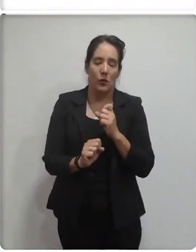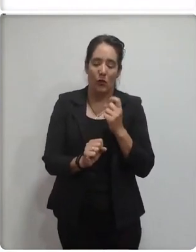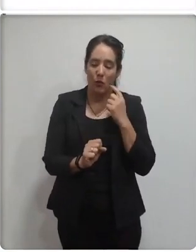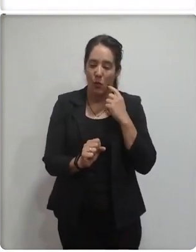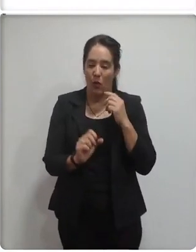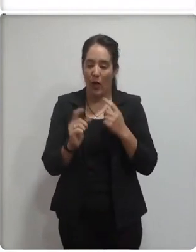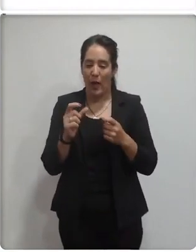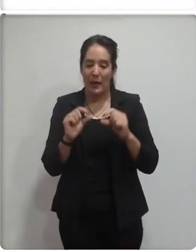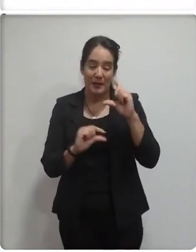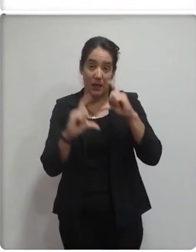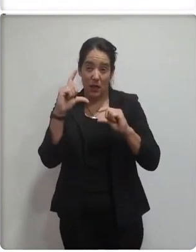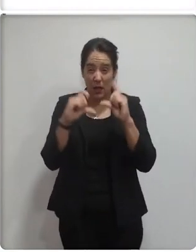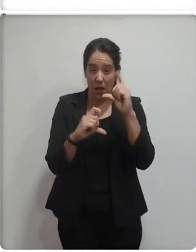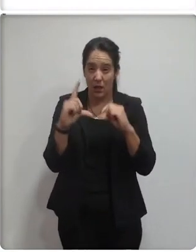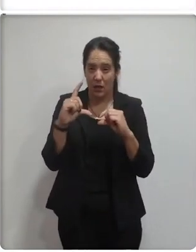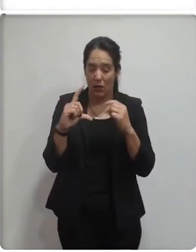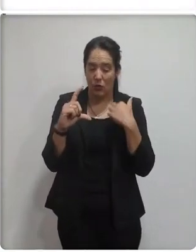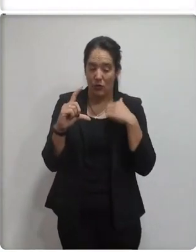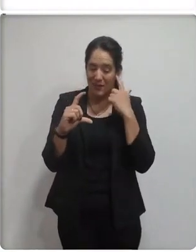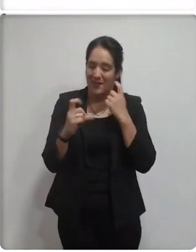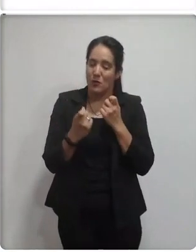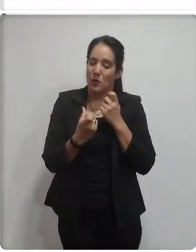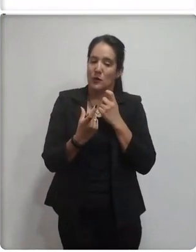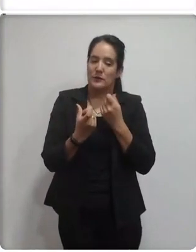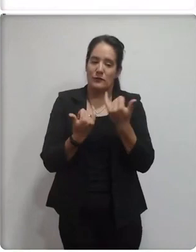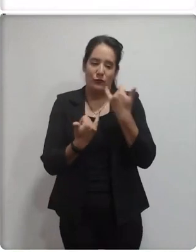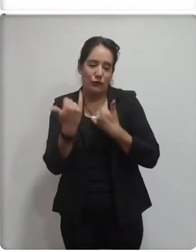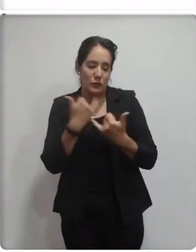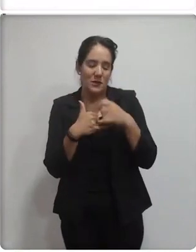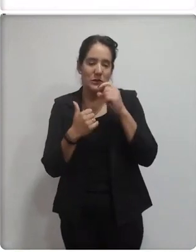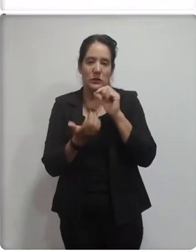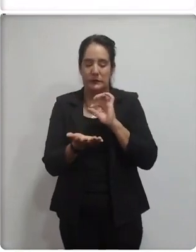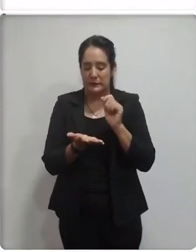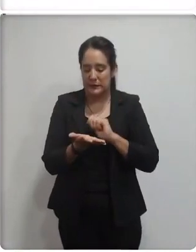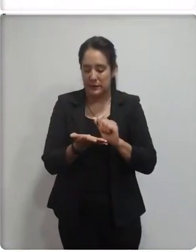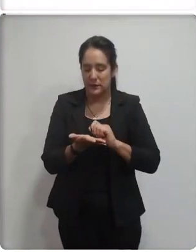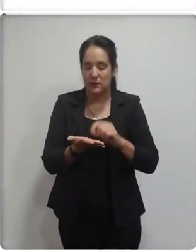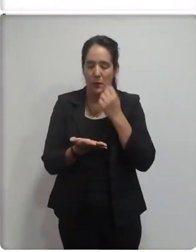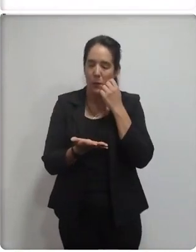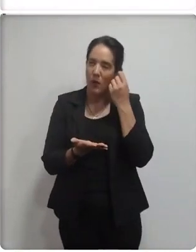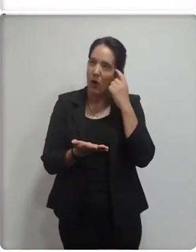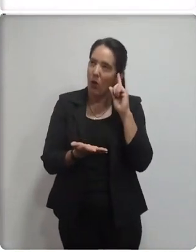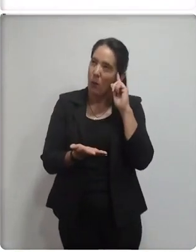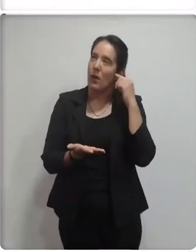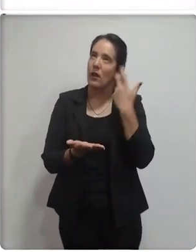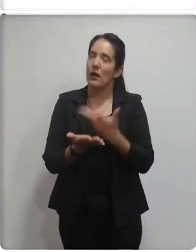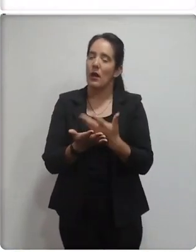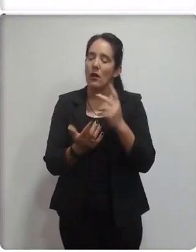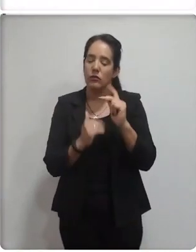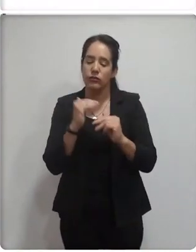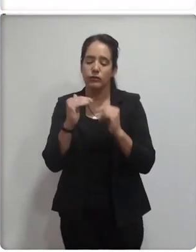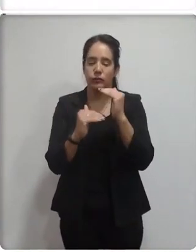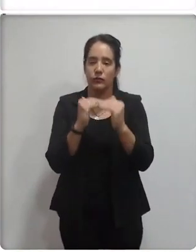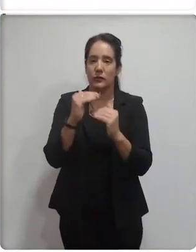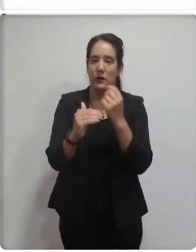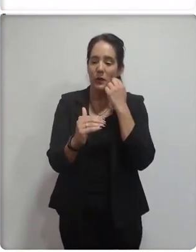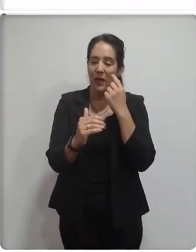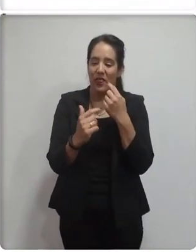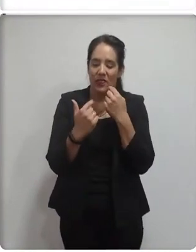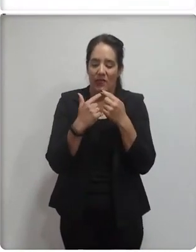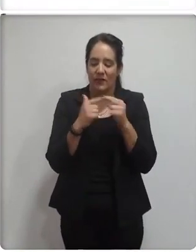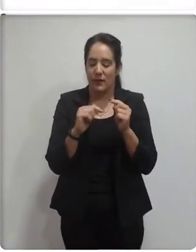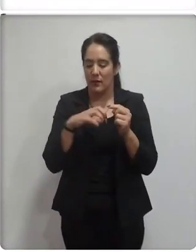estadísticos. Así que vamos a tener que prolijar la casa, planificar mejor, tener bien diferenciado